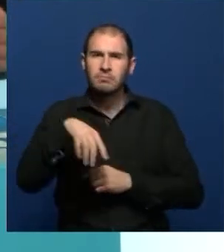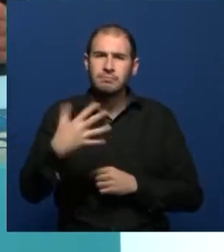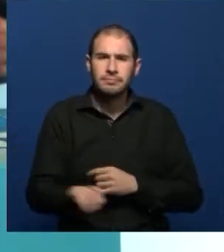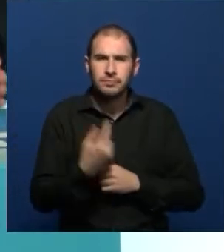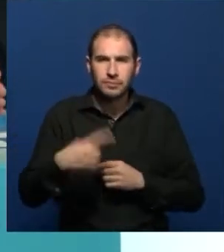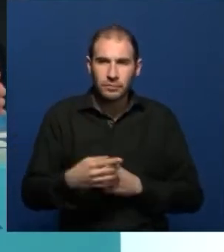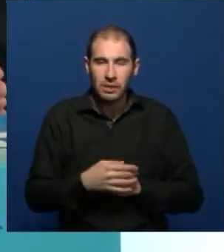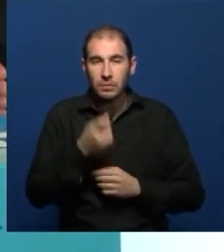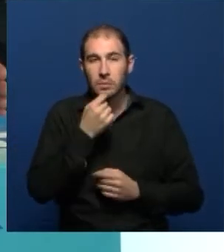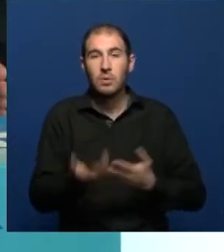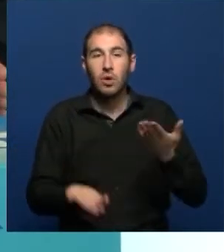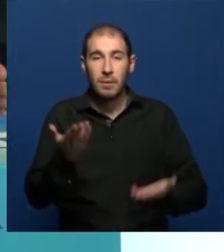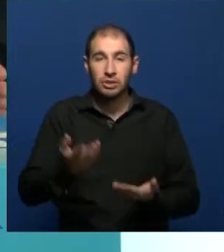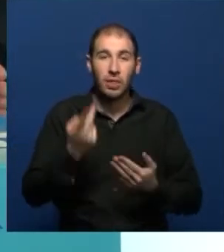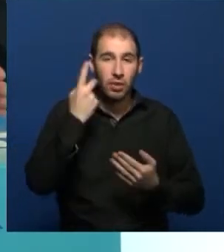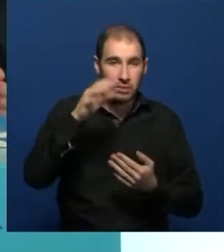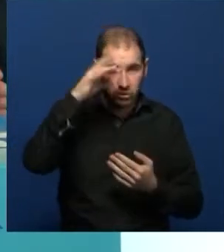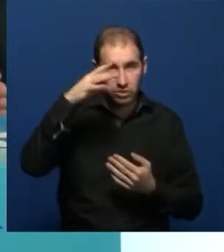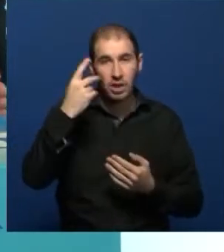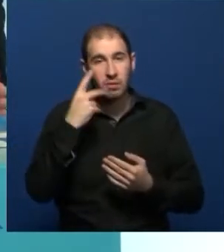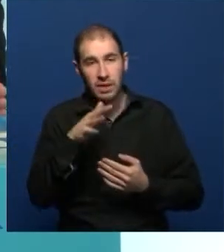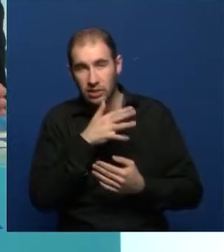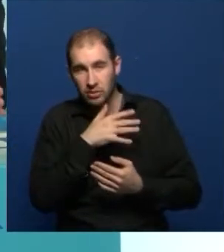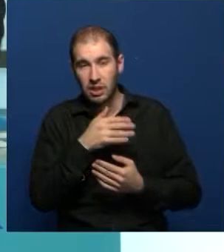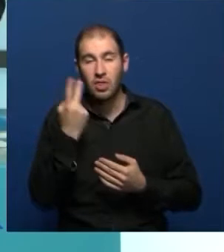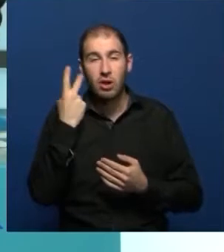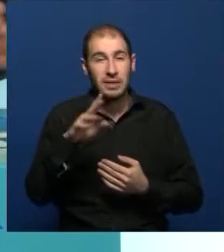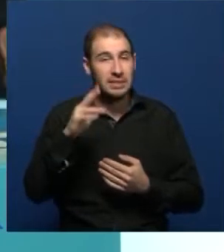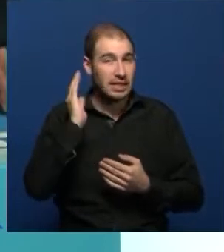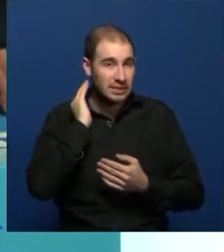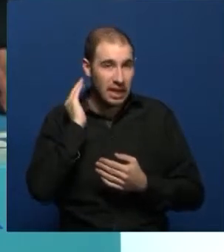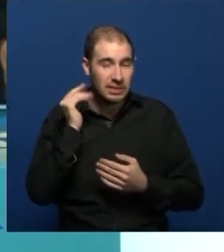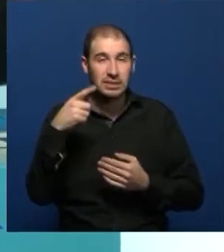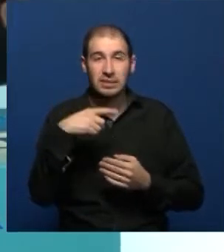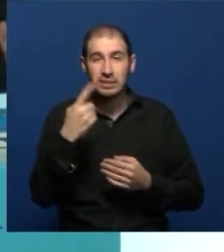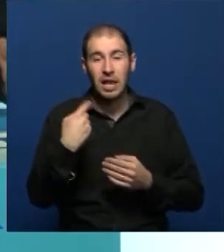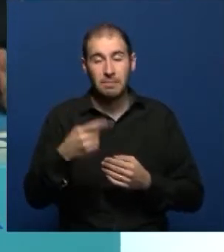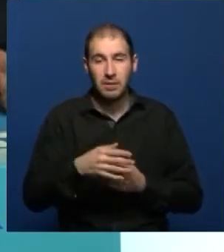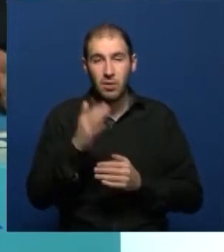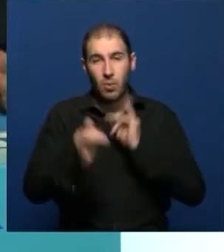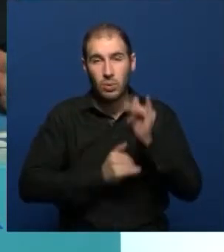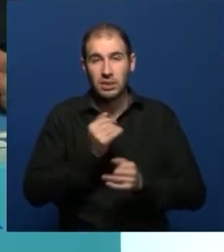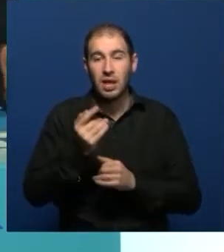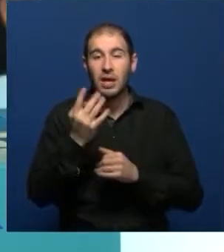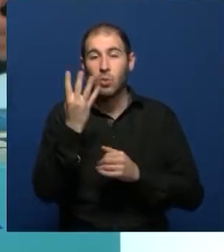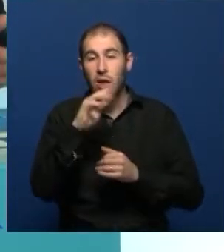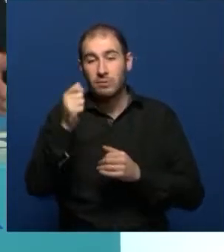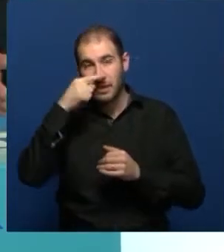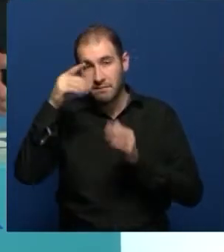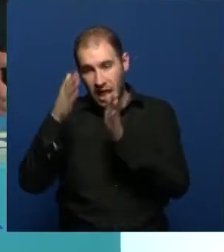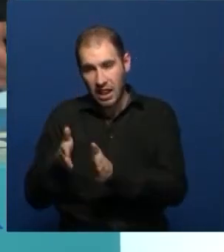detectando es que si comparamos 2012, 2014 y 2016, siempre hablando del cuarto